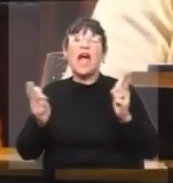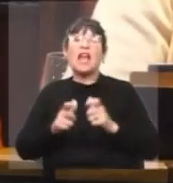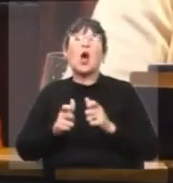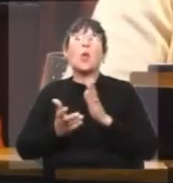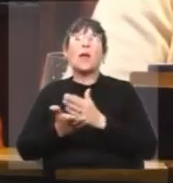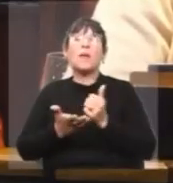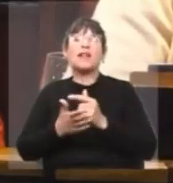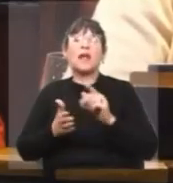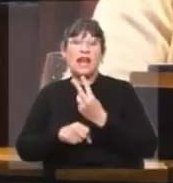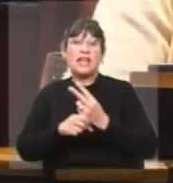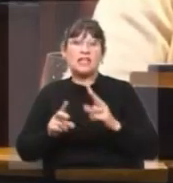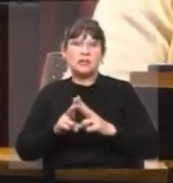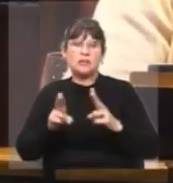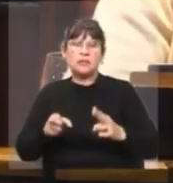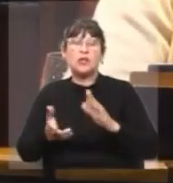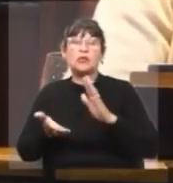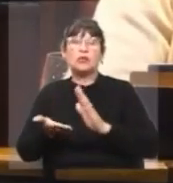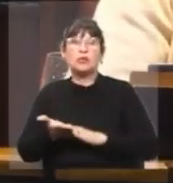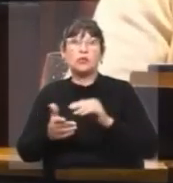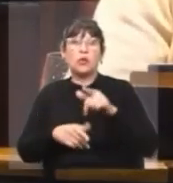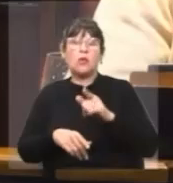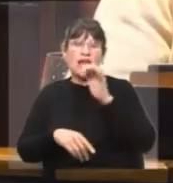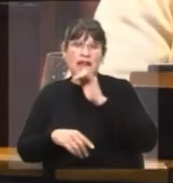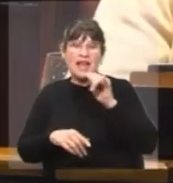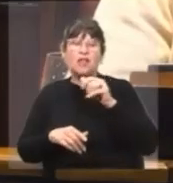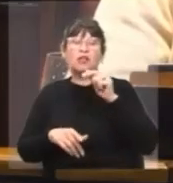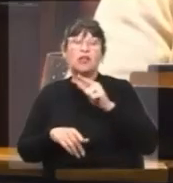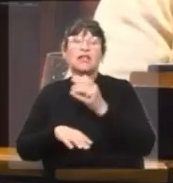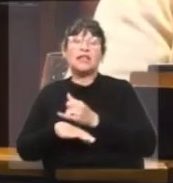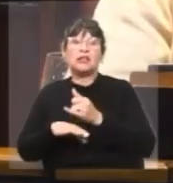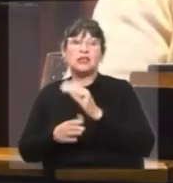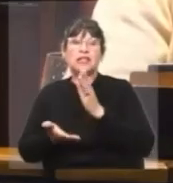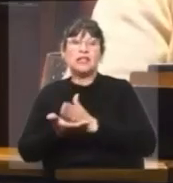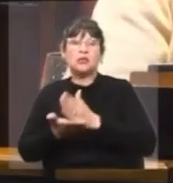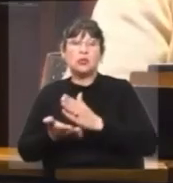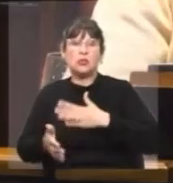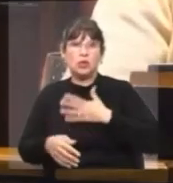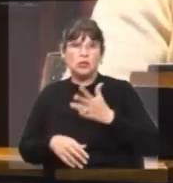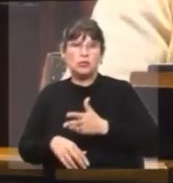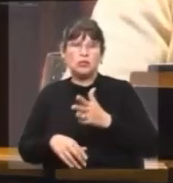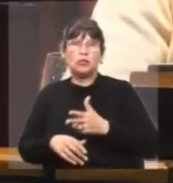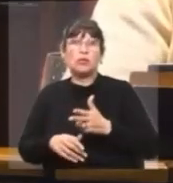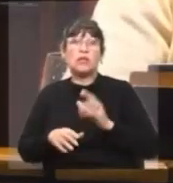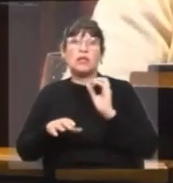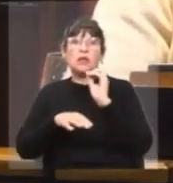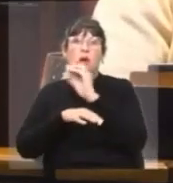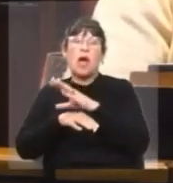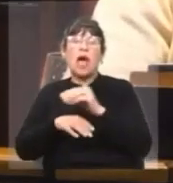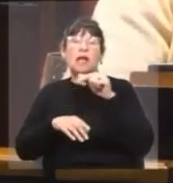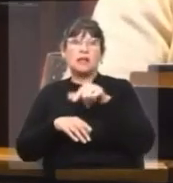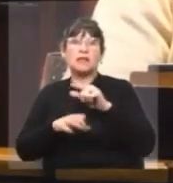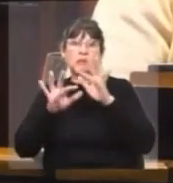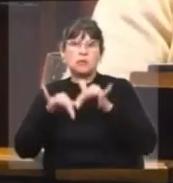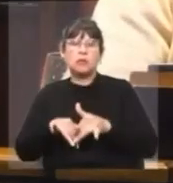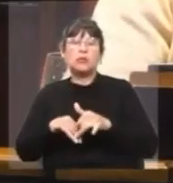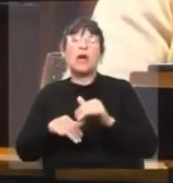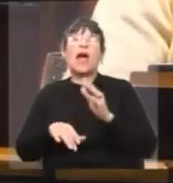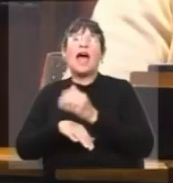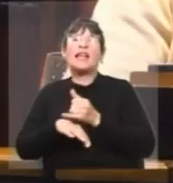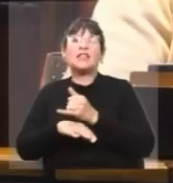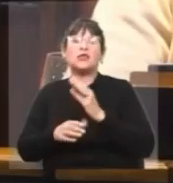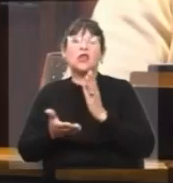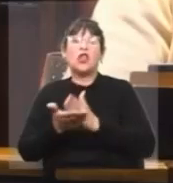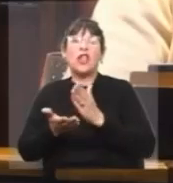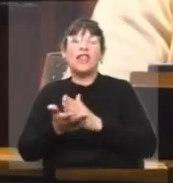Soriano y al tribunal de a la denuncia hecha en la institución de Derechos Humanos que pasen esas palabras a la institución de derechos